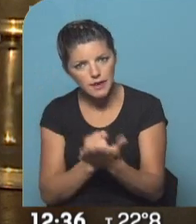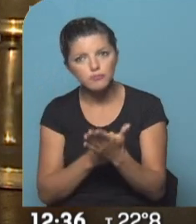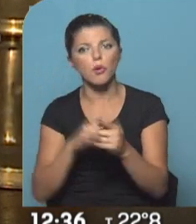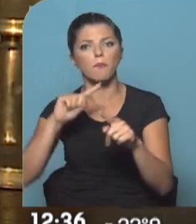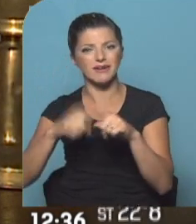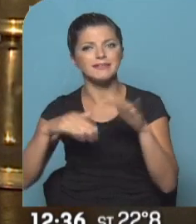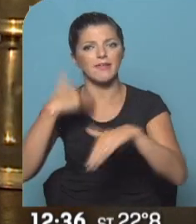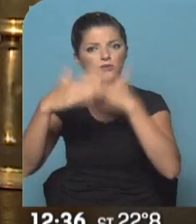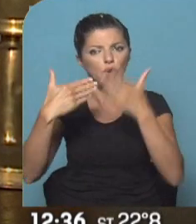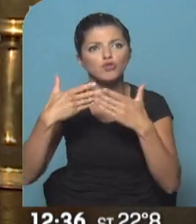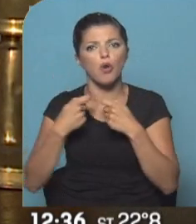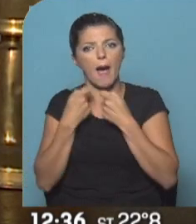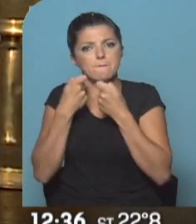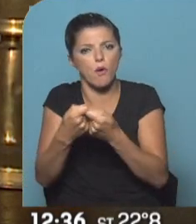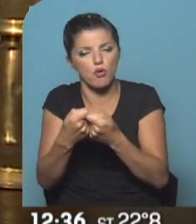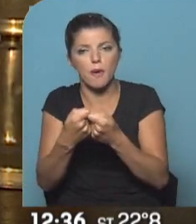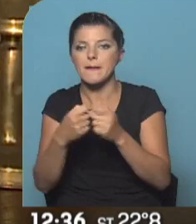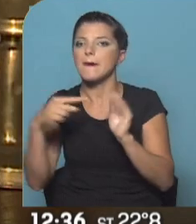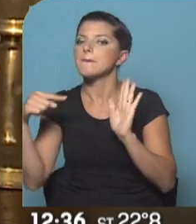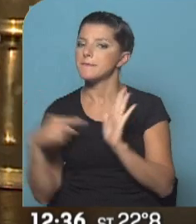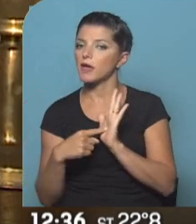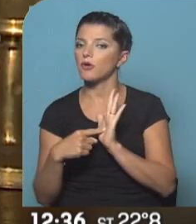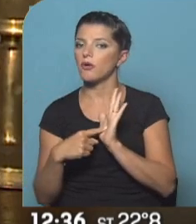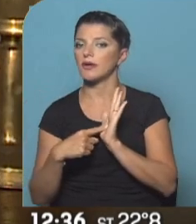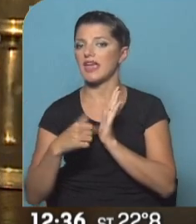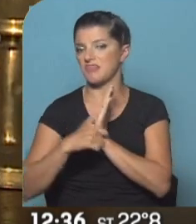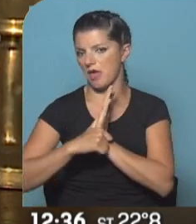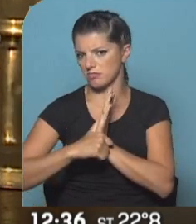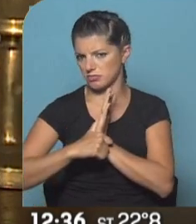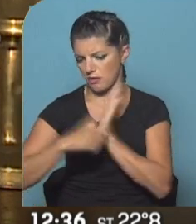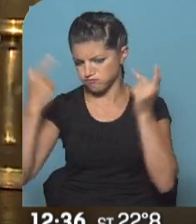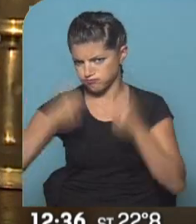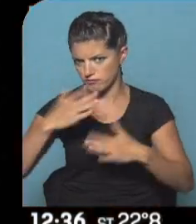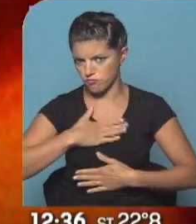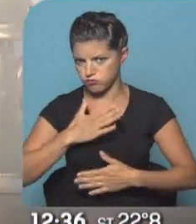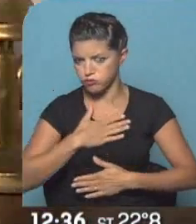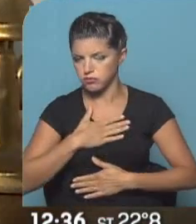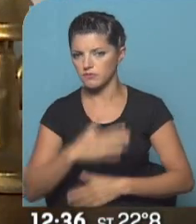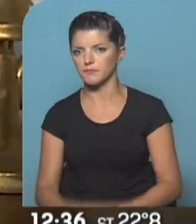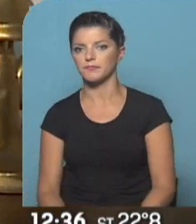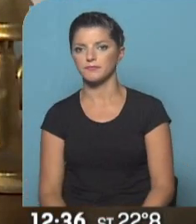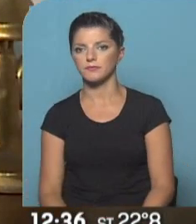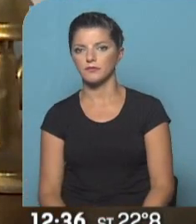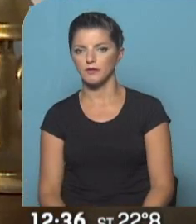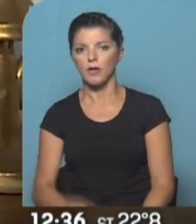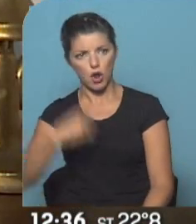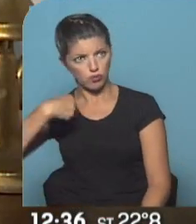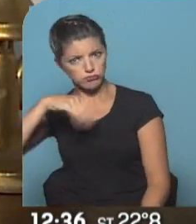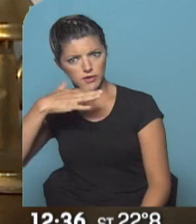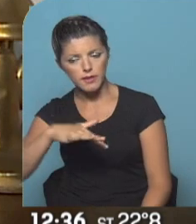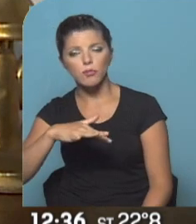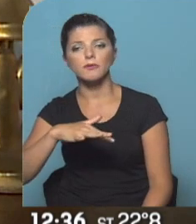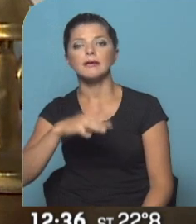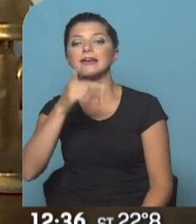de apoyo, pero en el marco de una identidad muy particular de los pueblos originarios. Nosotros sí tenemos claro que es profundizar